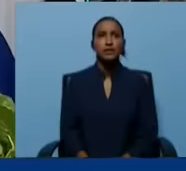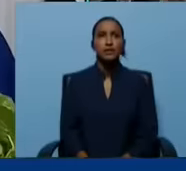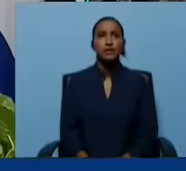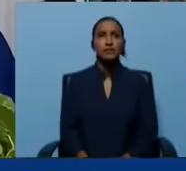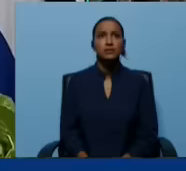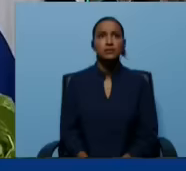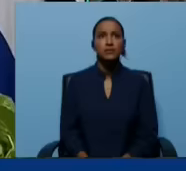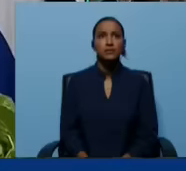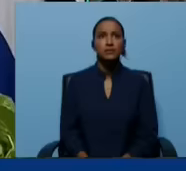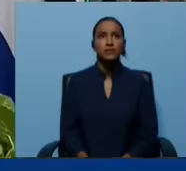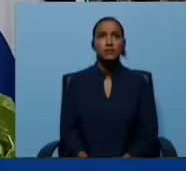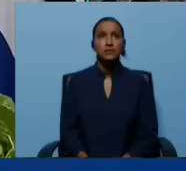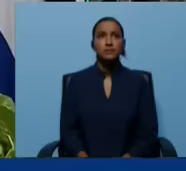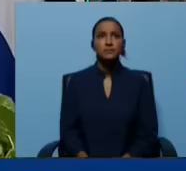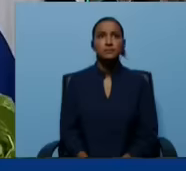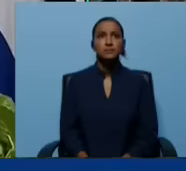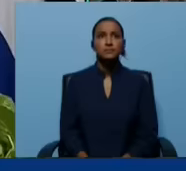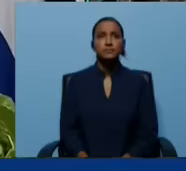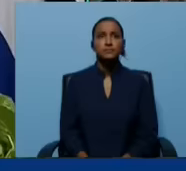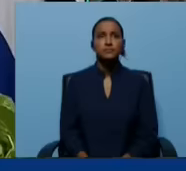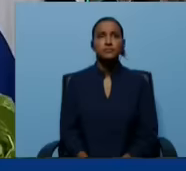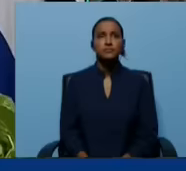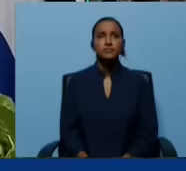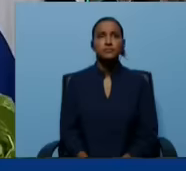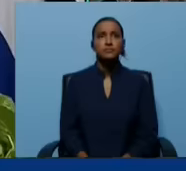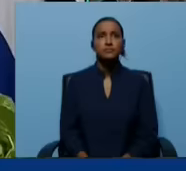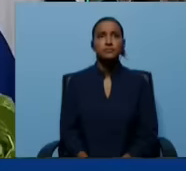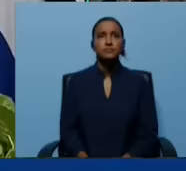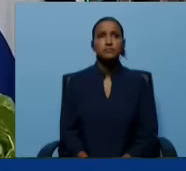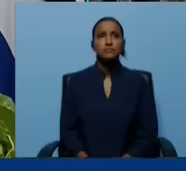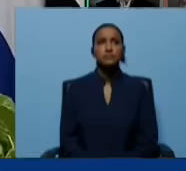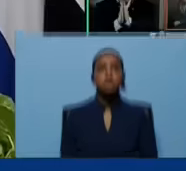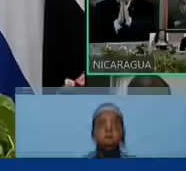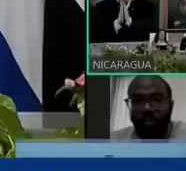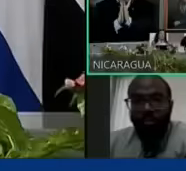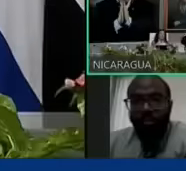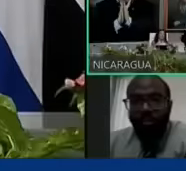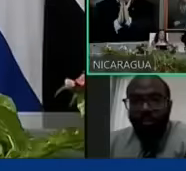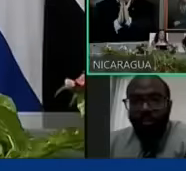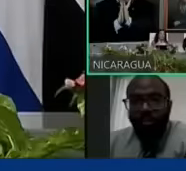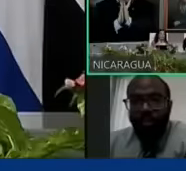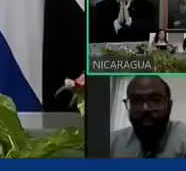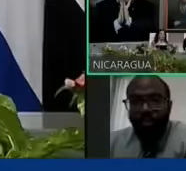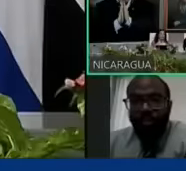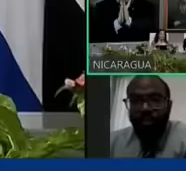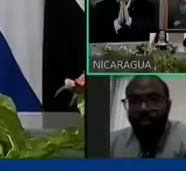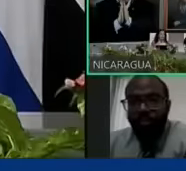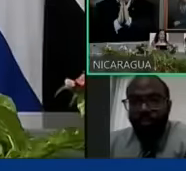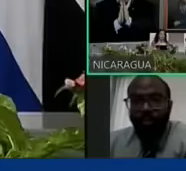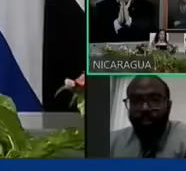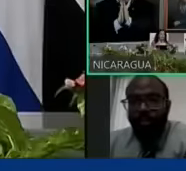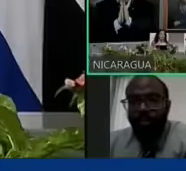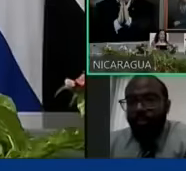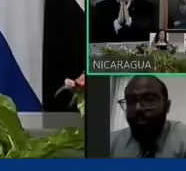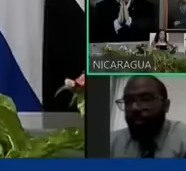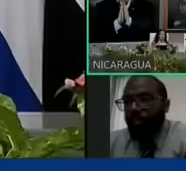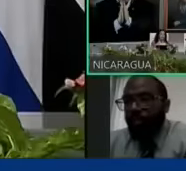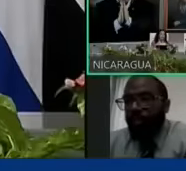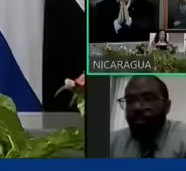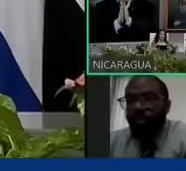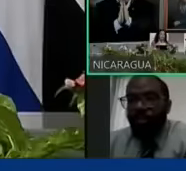Fueron dos actos de terrorismo que produjeron muchos más muertes y muchos más daños en el